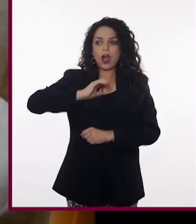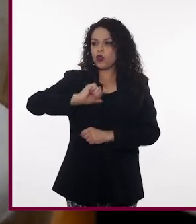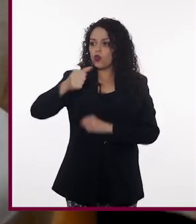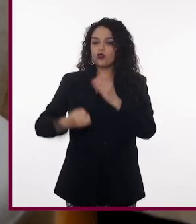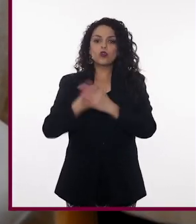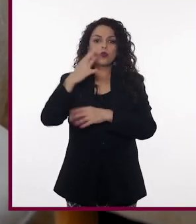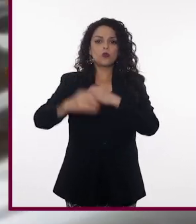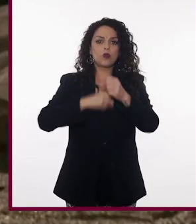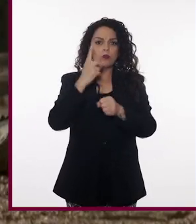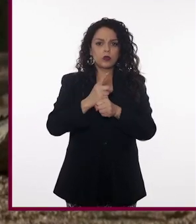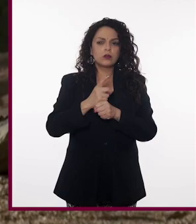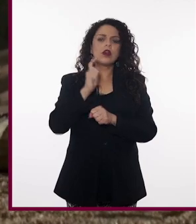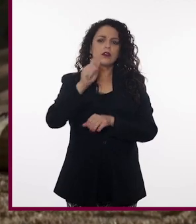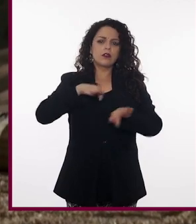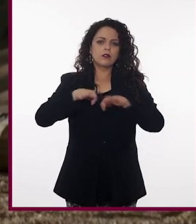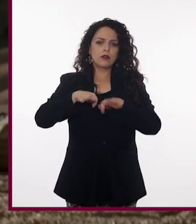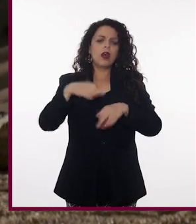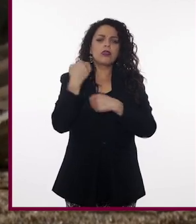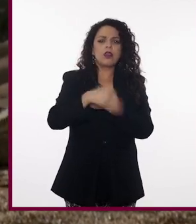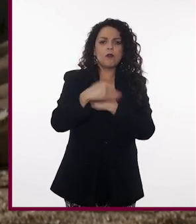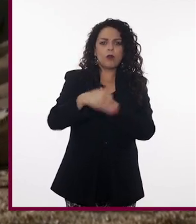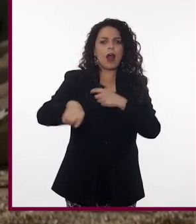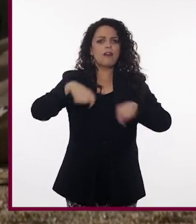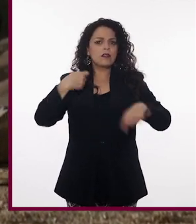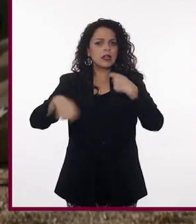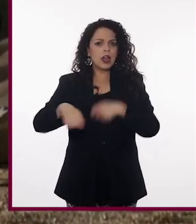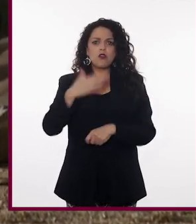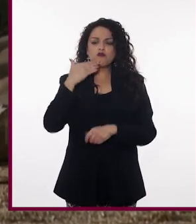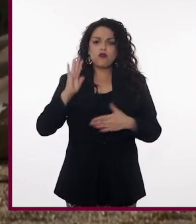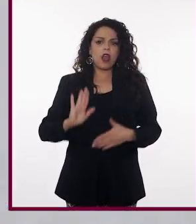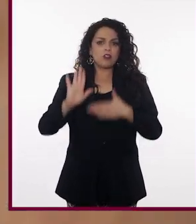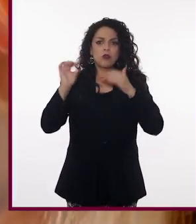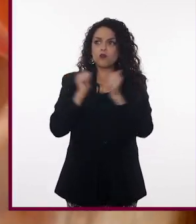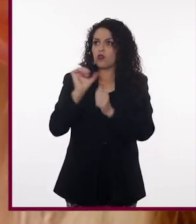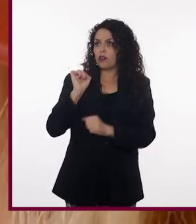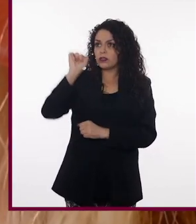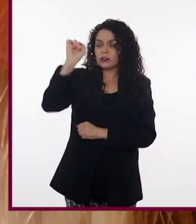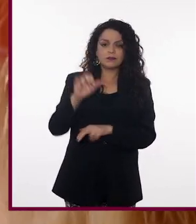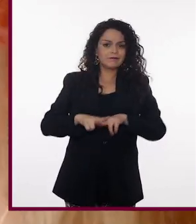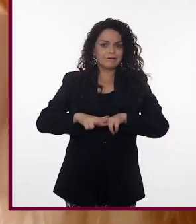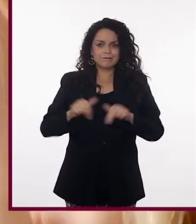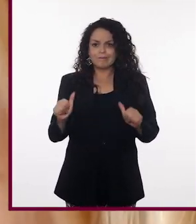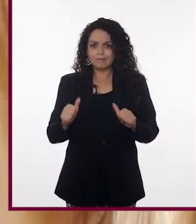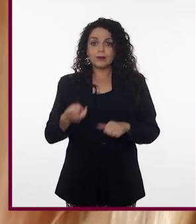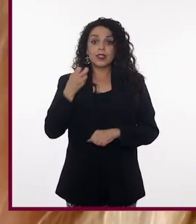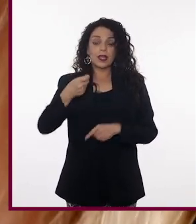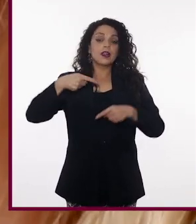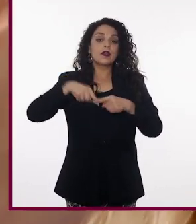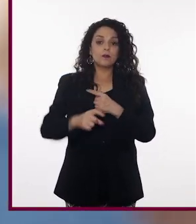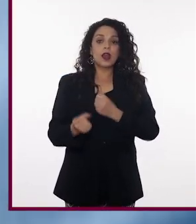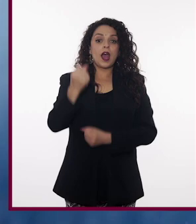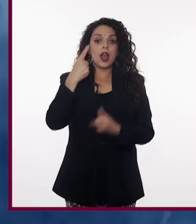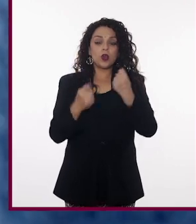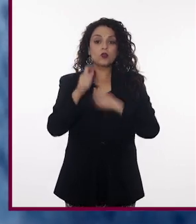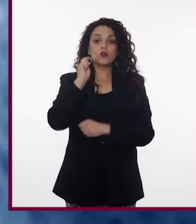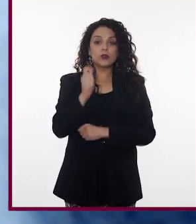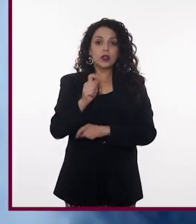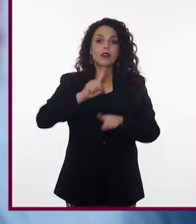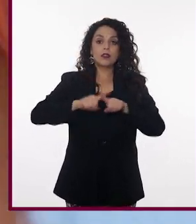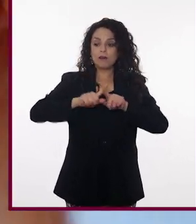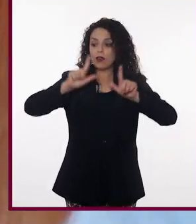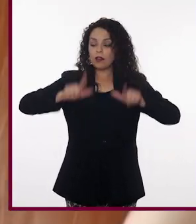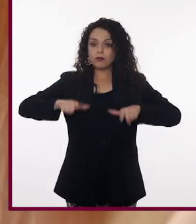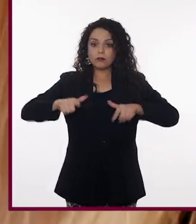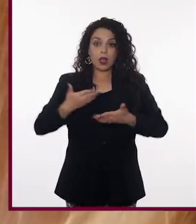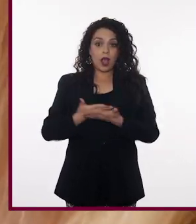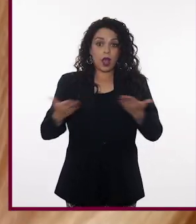alternativas laborales flexibles, temporales y sin compromisos sindicales. En ese entonces surgieron algunas de las principales plataformas